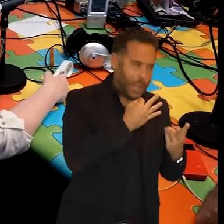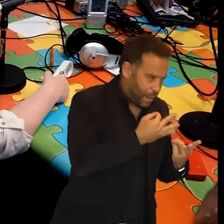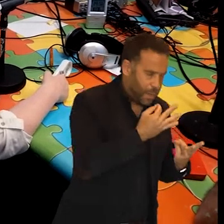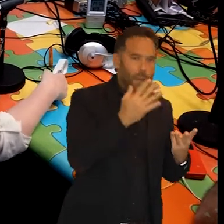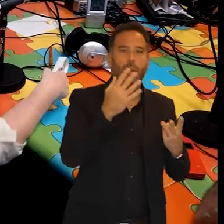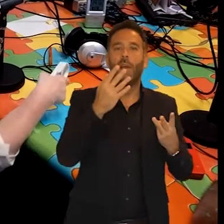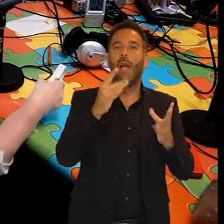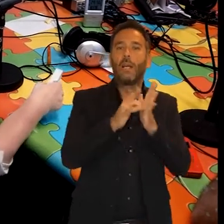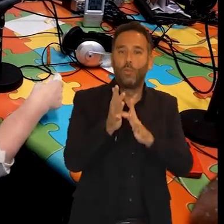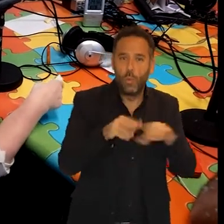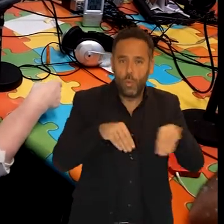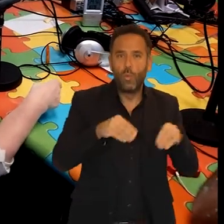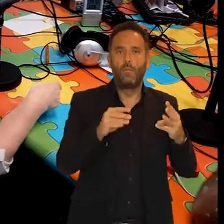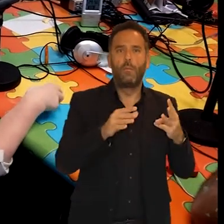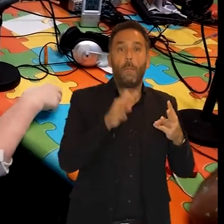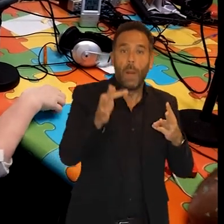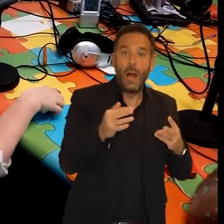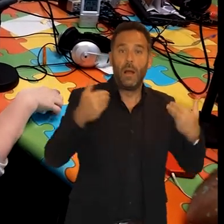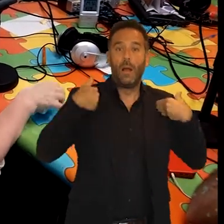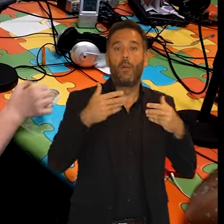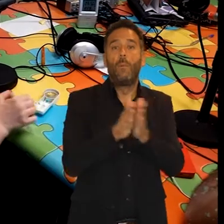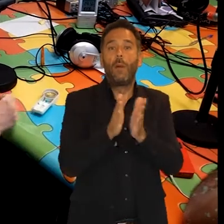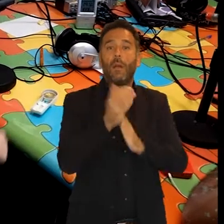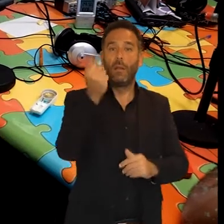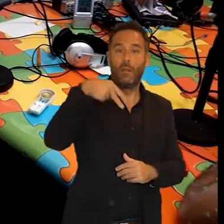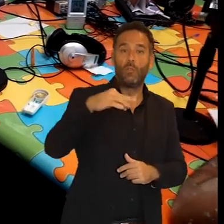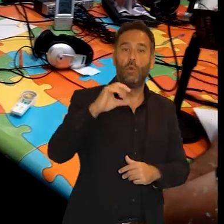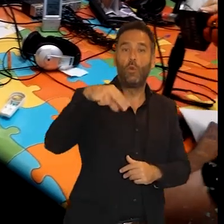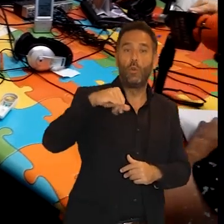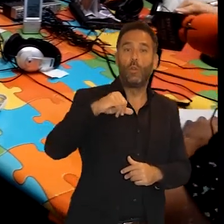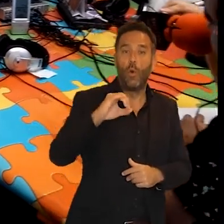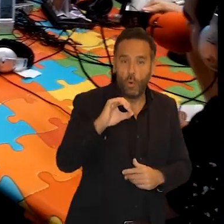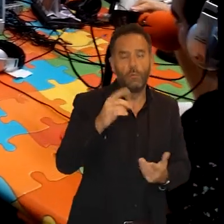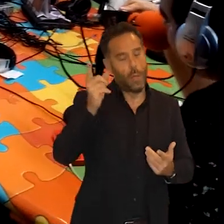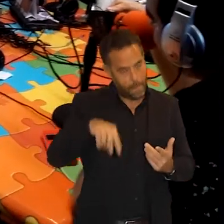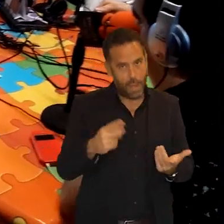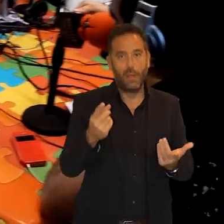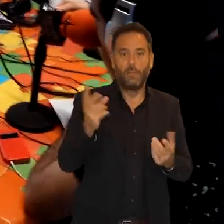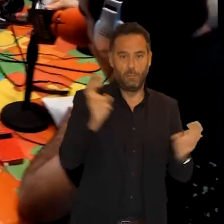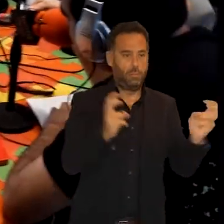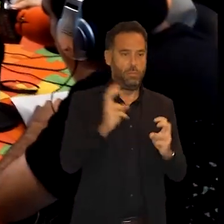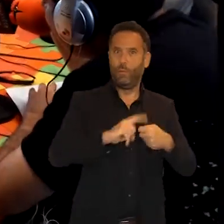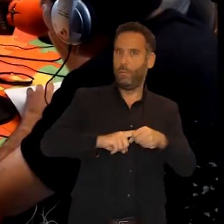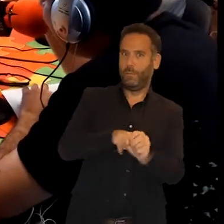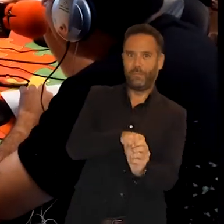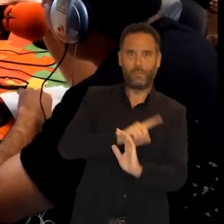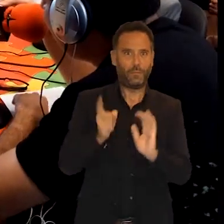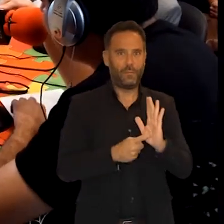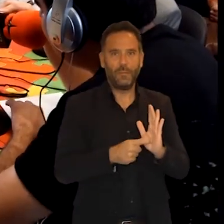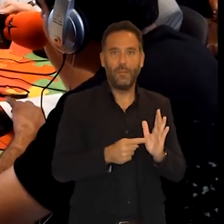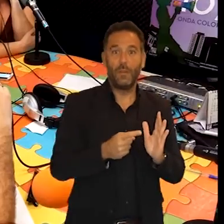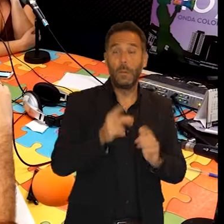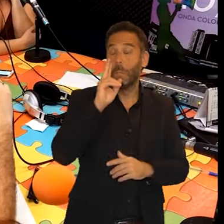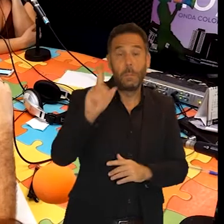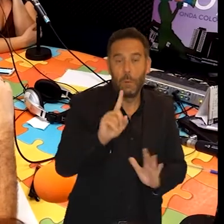tardes. También está nuestro amigo Antonio hoy. Y nuestro amigo Antonio también, que ha venido, ¿verdad? No, como no lo he visto por